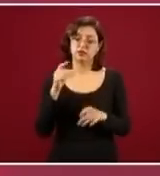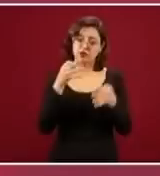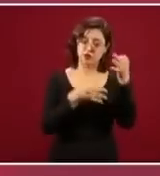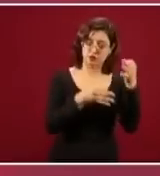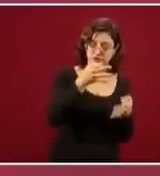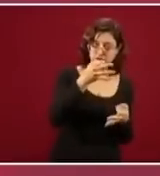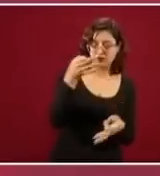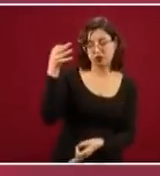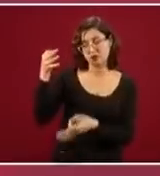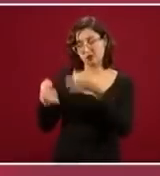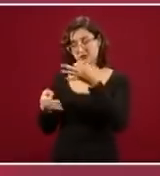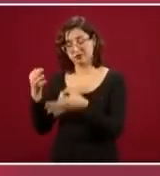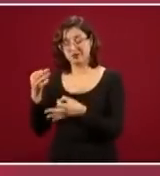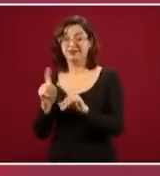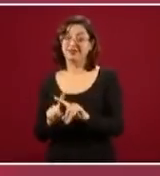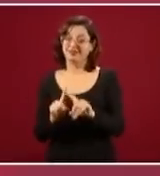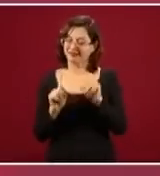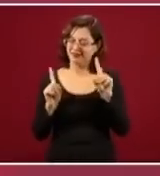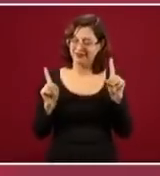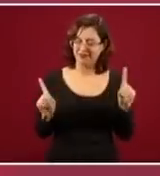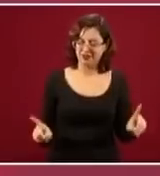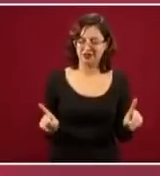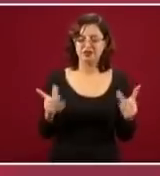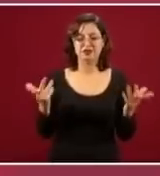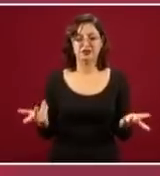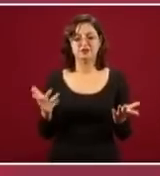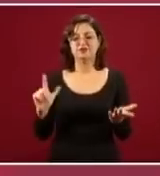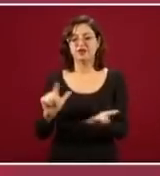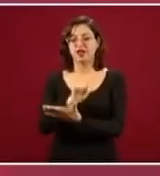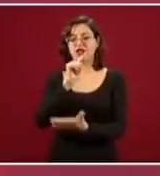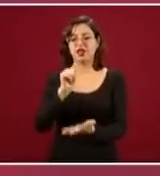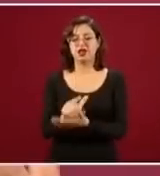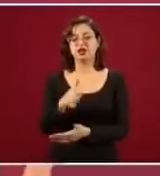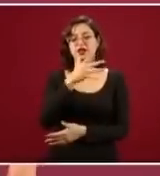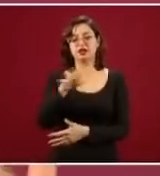autoridad federal, y esto está establecido por la Ley General de Salud,